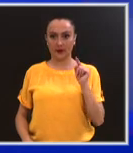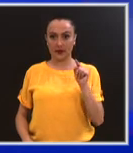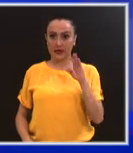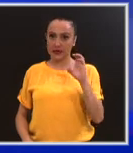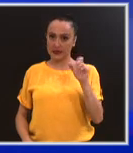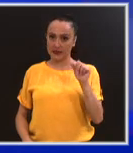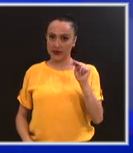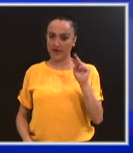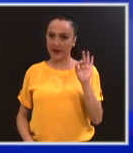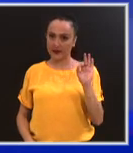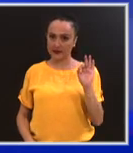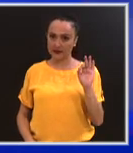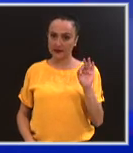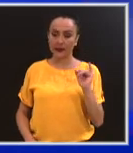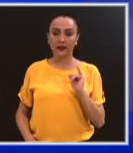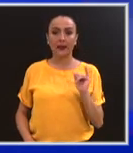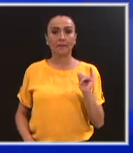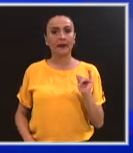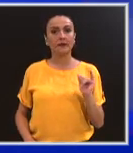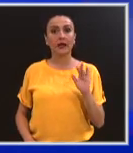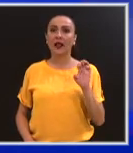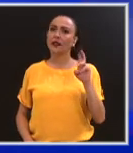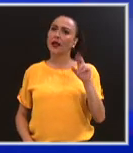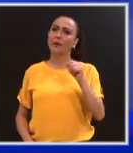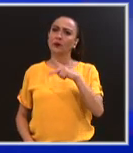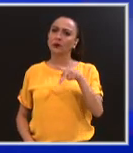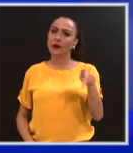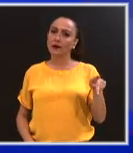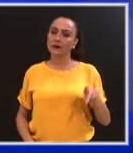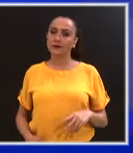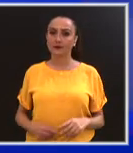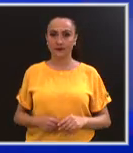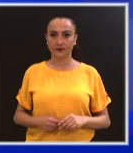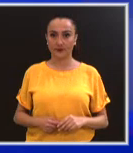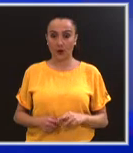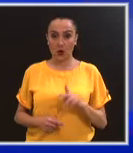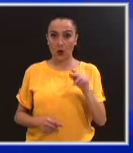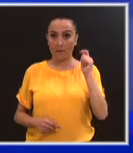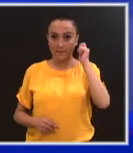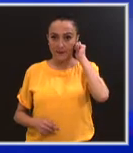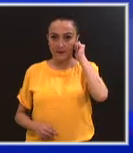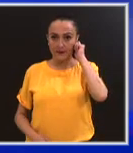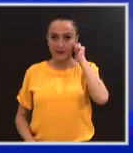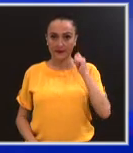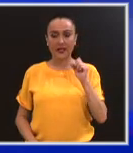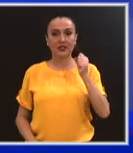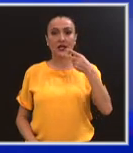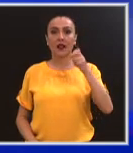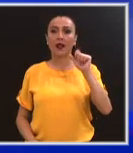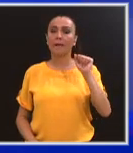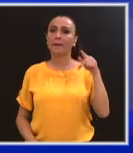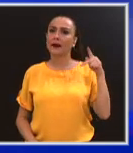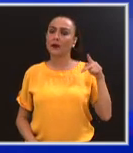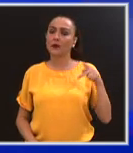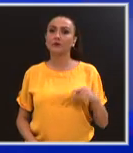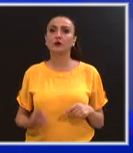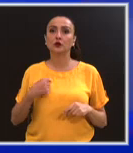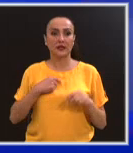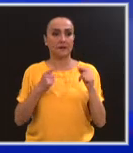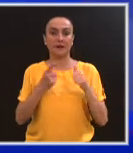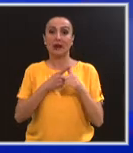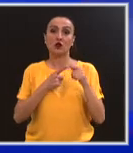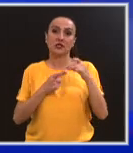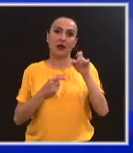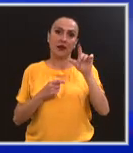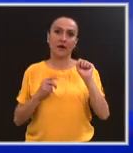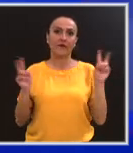Cristian fallas y también en Caldera está eh nuestra compañera Sheila Paniagua vamos con Sheila en